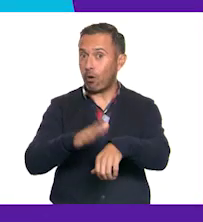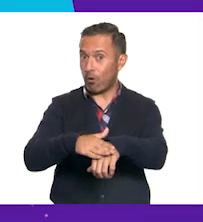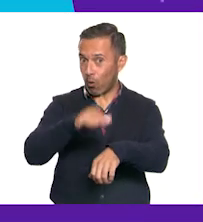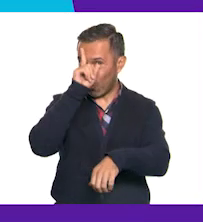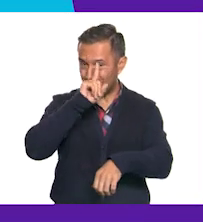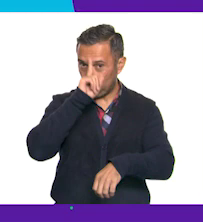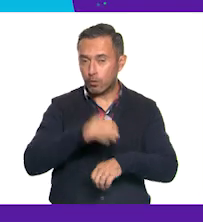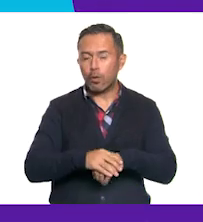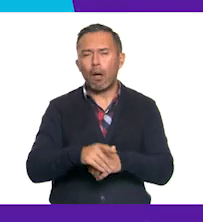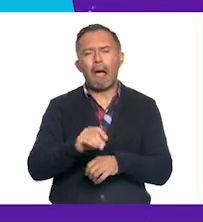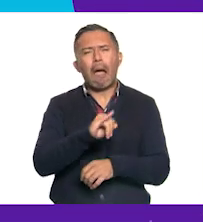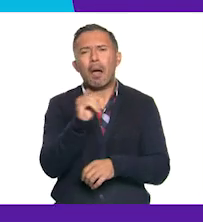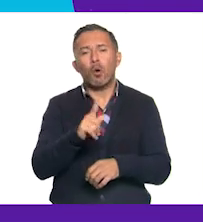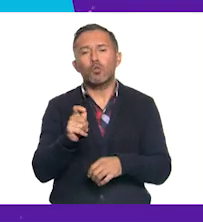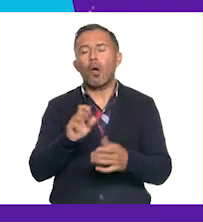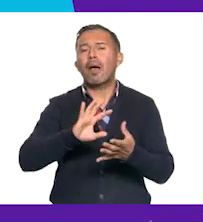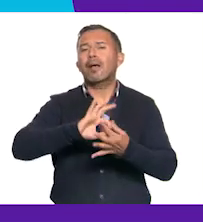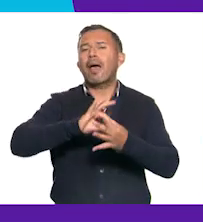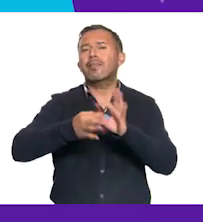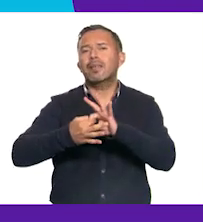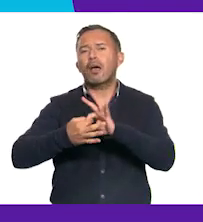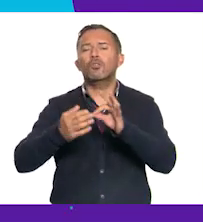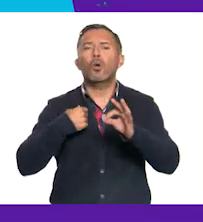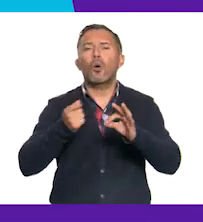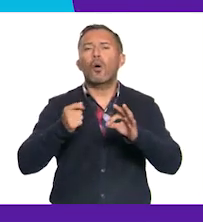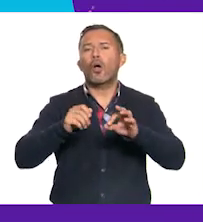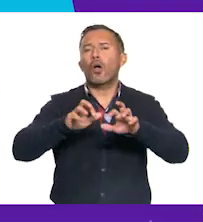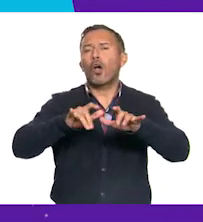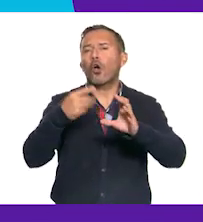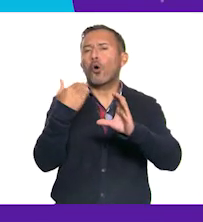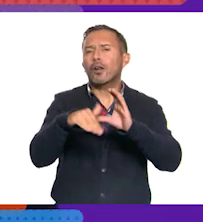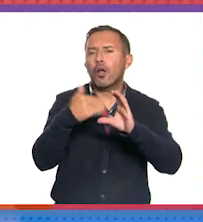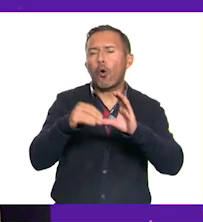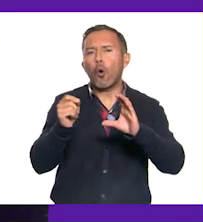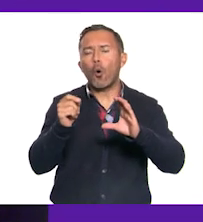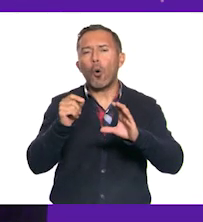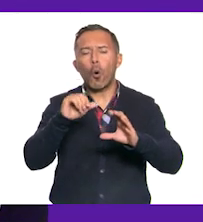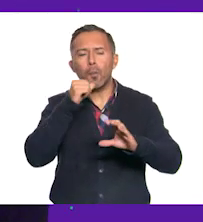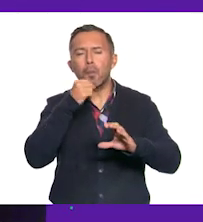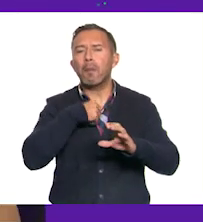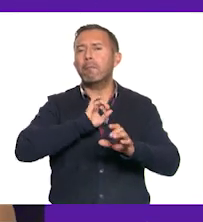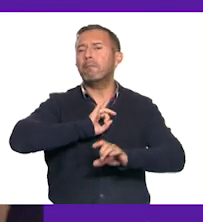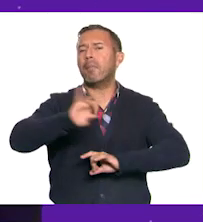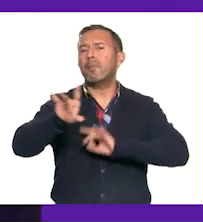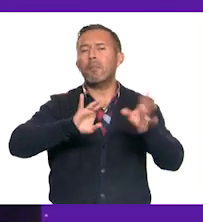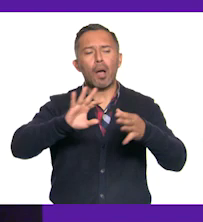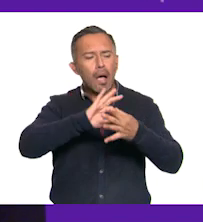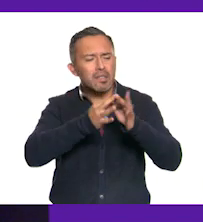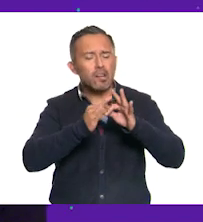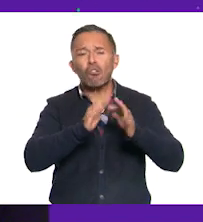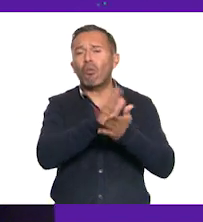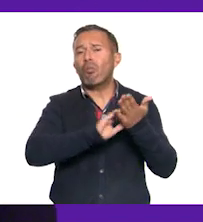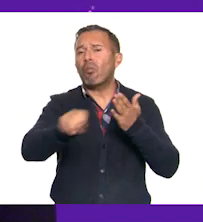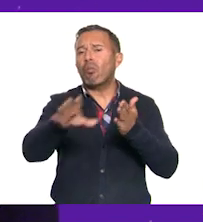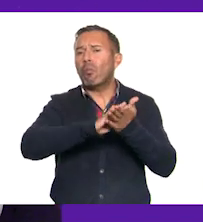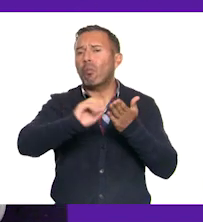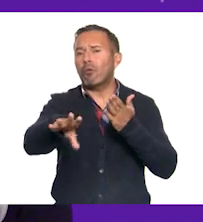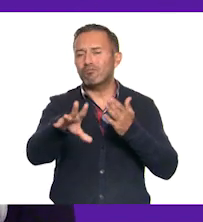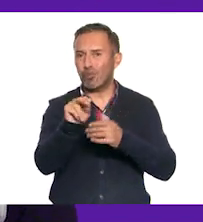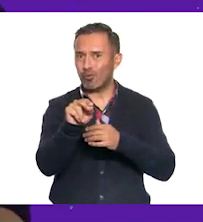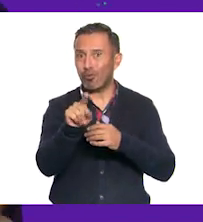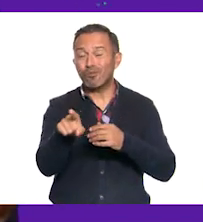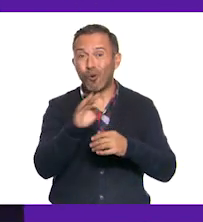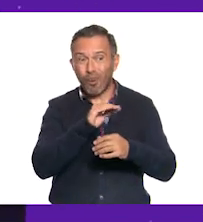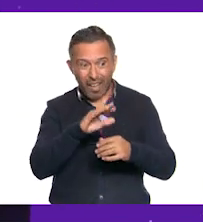motivo compartas cadenas por correo electrónico o mensajería instantánea, y mucho menos si la información que contienen es